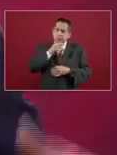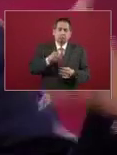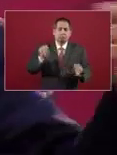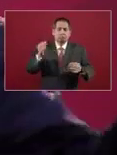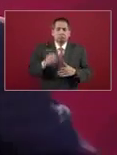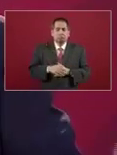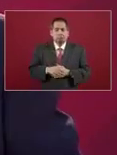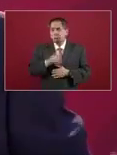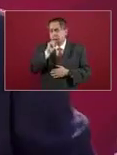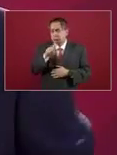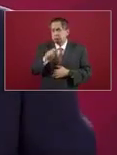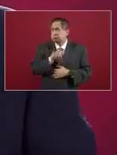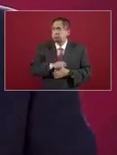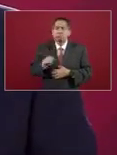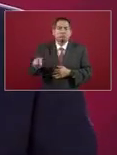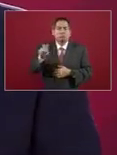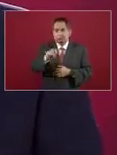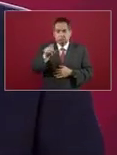y ya lo ha hecho.